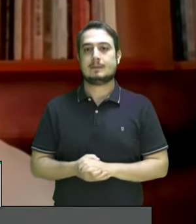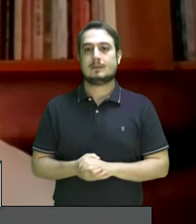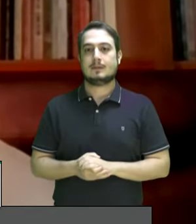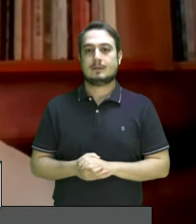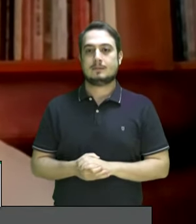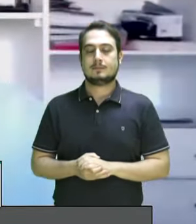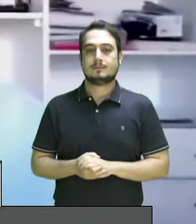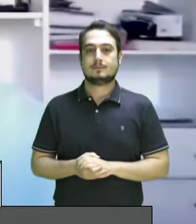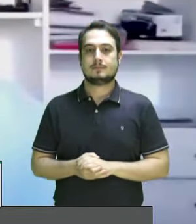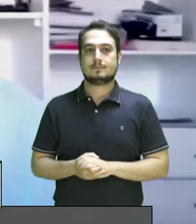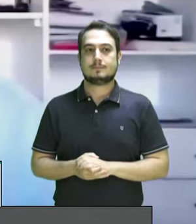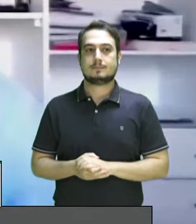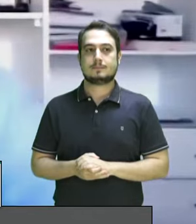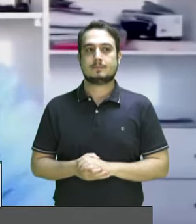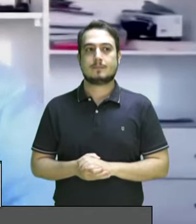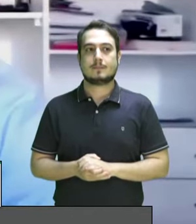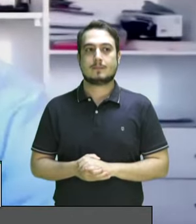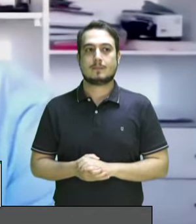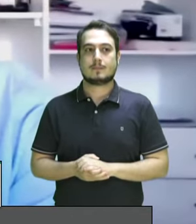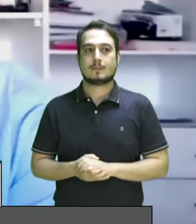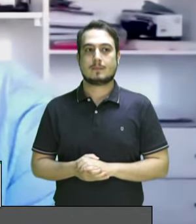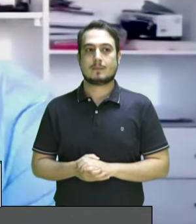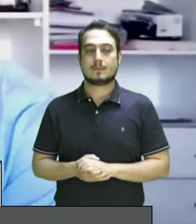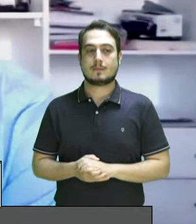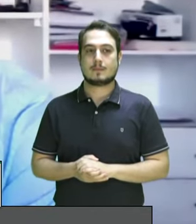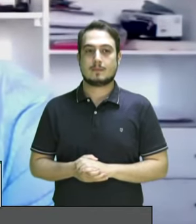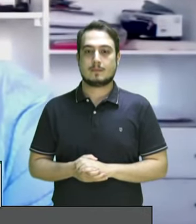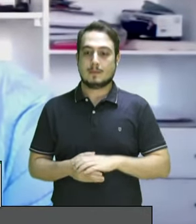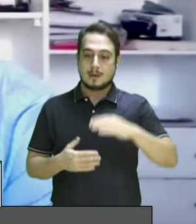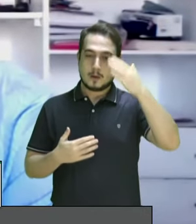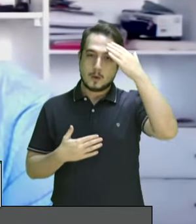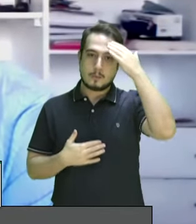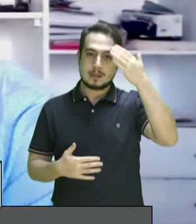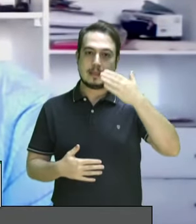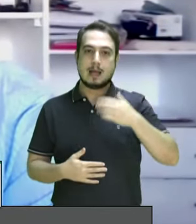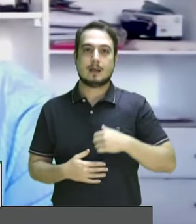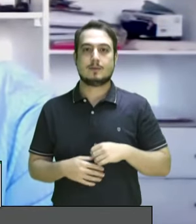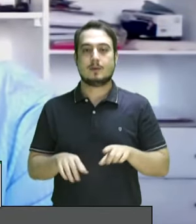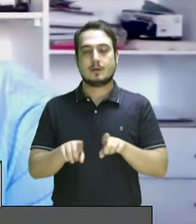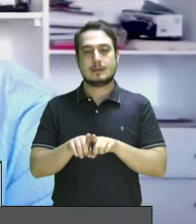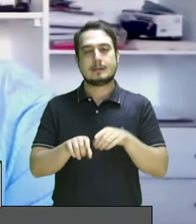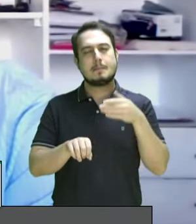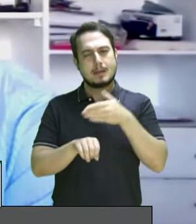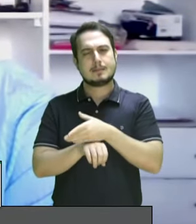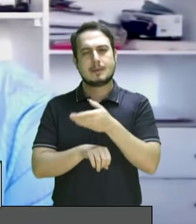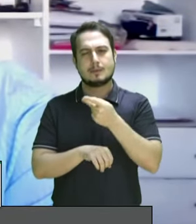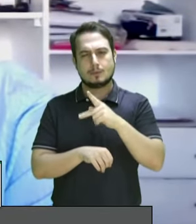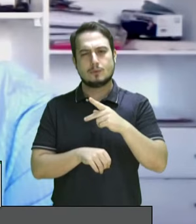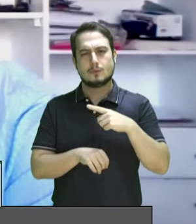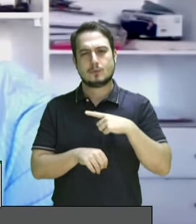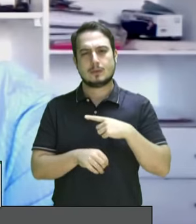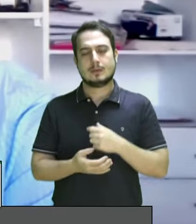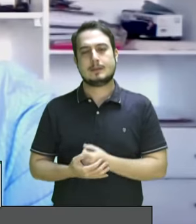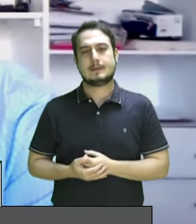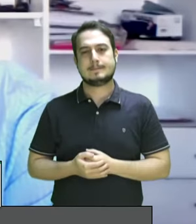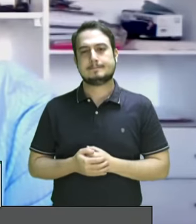gracias agradezco agradezco agradezco a participación del señor